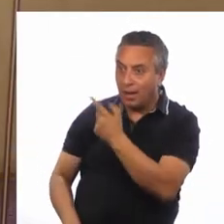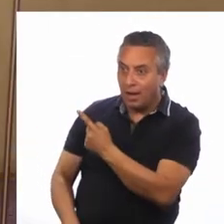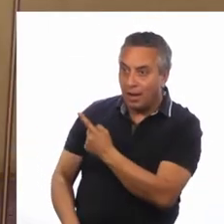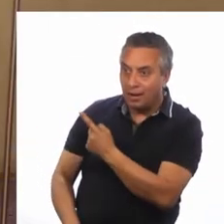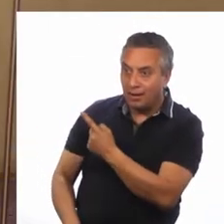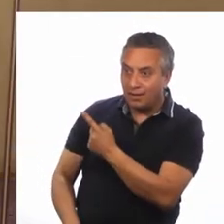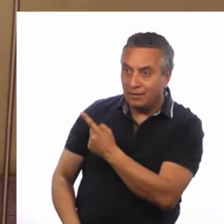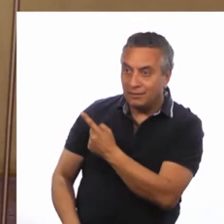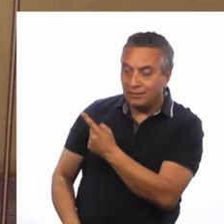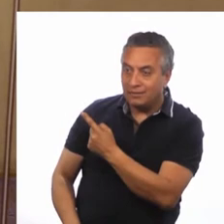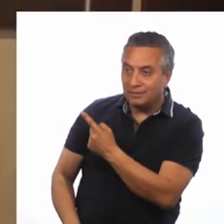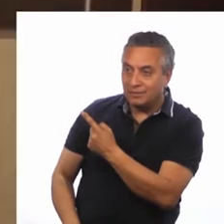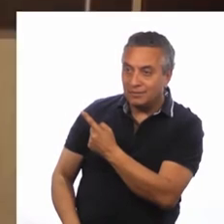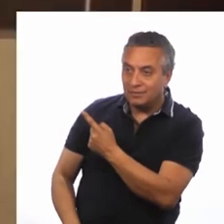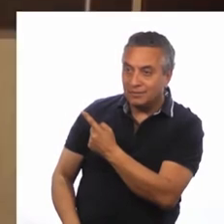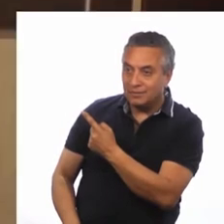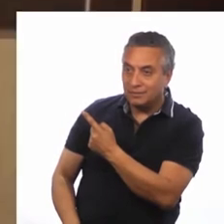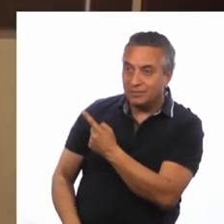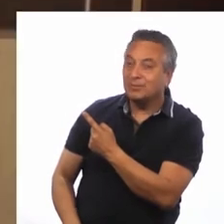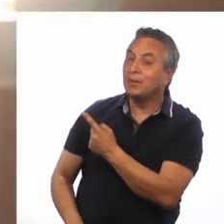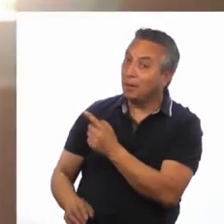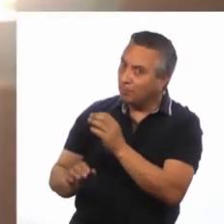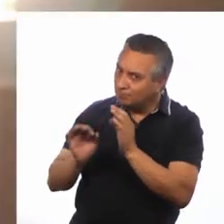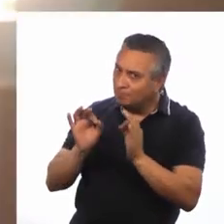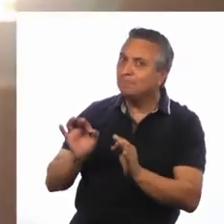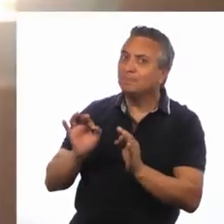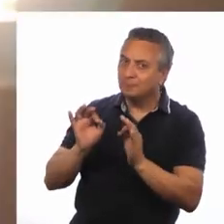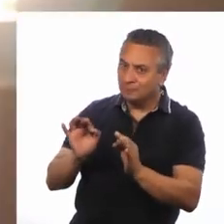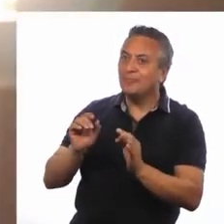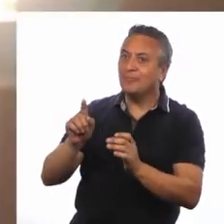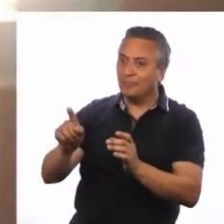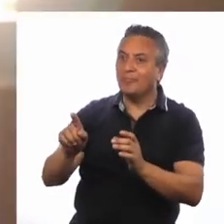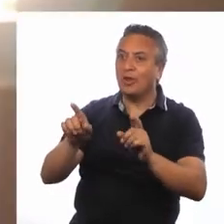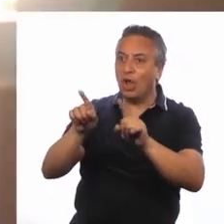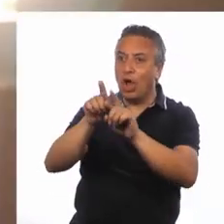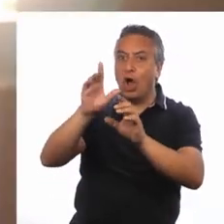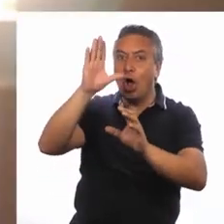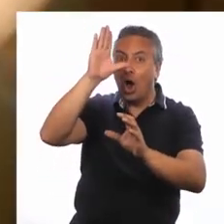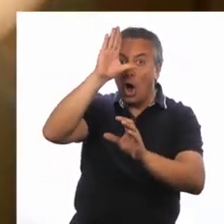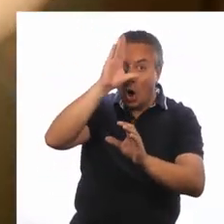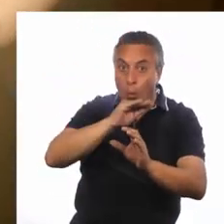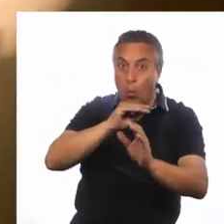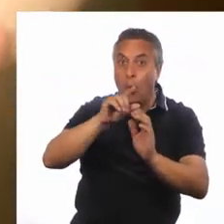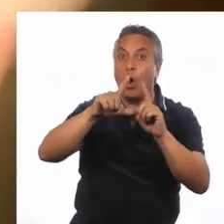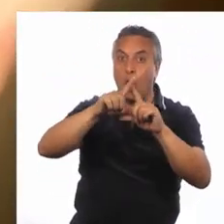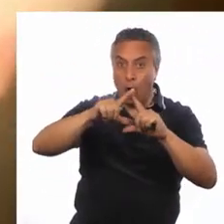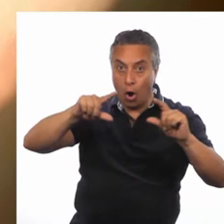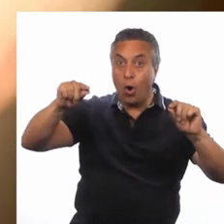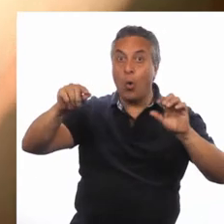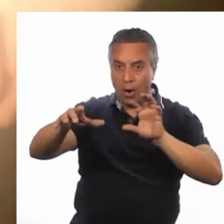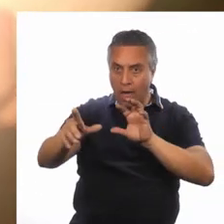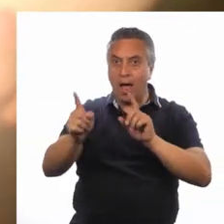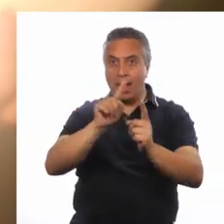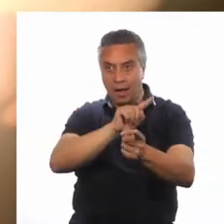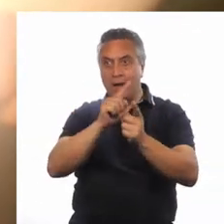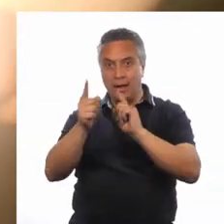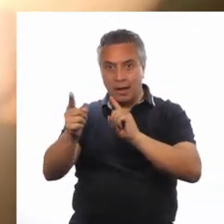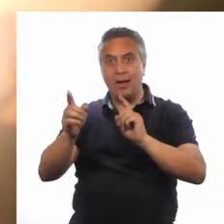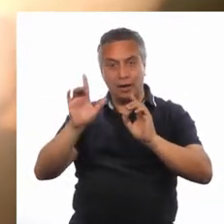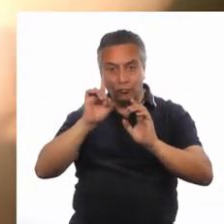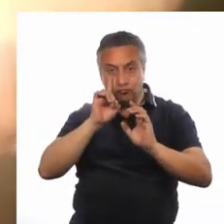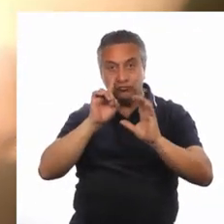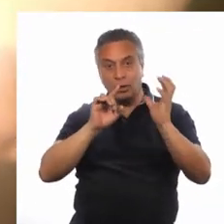Luna. Y efectivamente, el lado oscuro de la Luna, en ciertas posiciones, está completamente